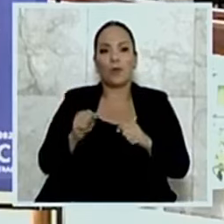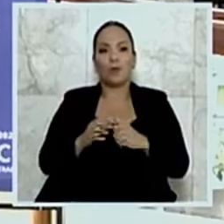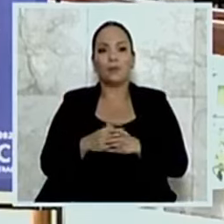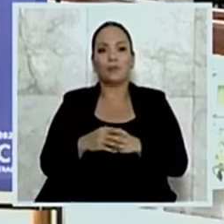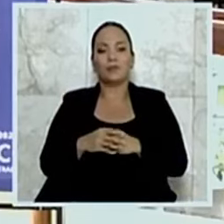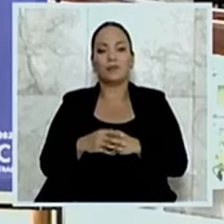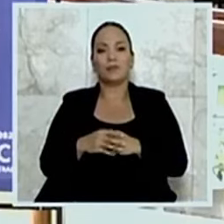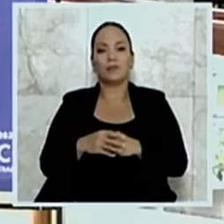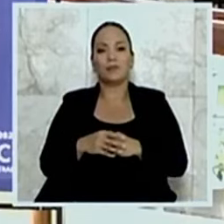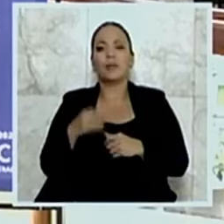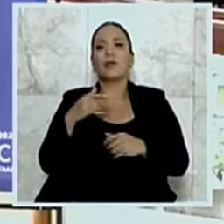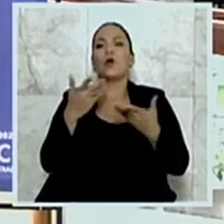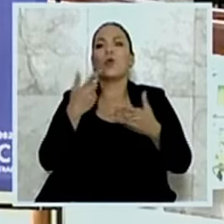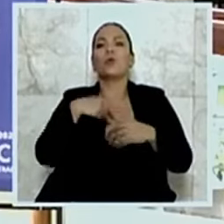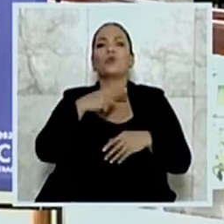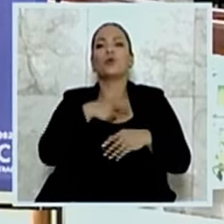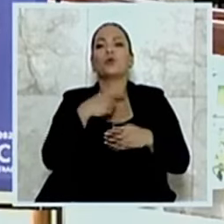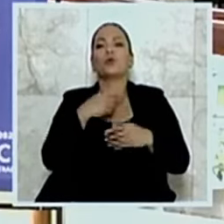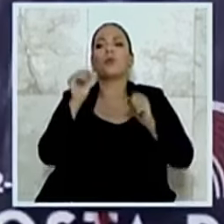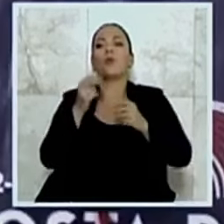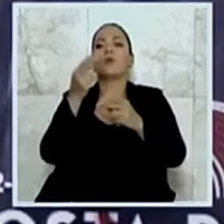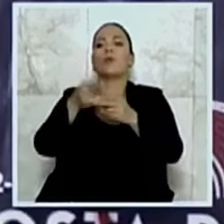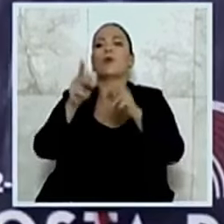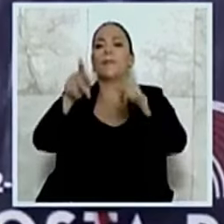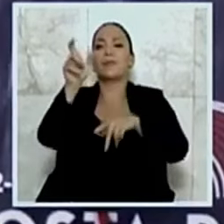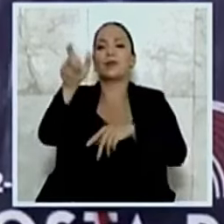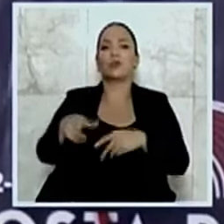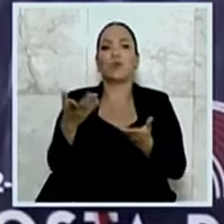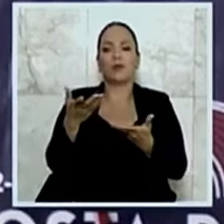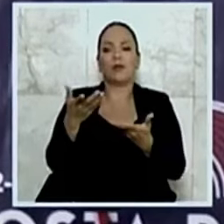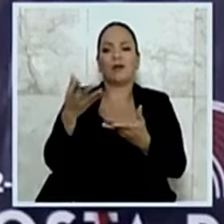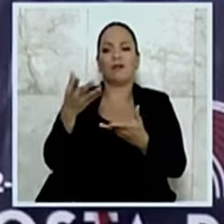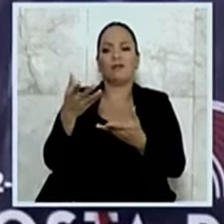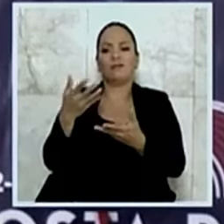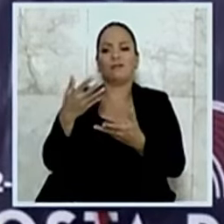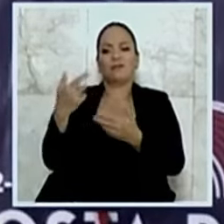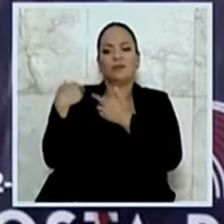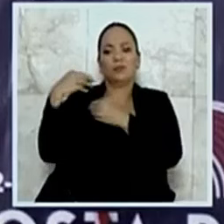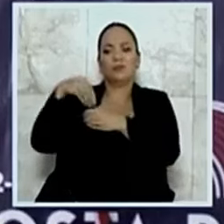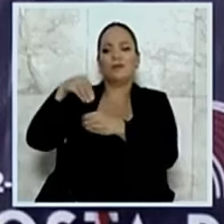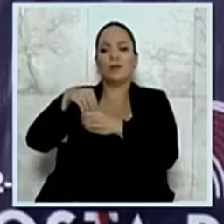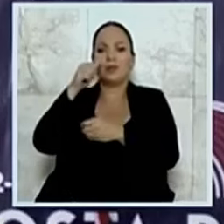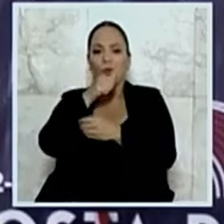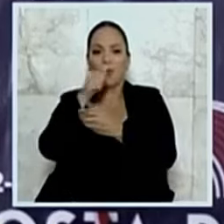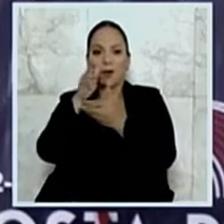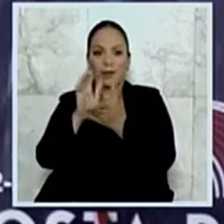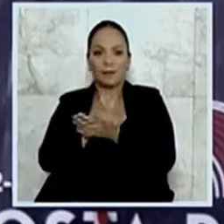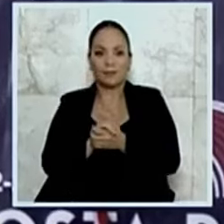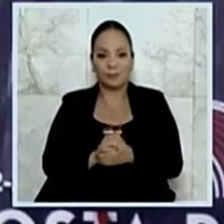ahora. O la de los tres. Que nosotros no hicimos la tarea bien, que cómo podemos